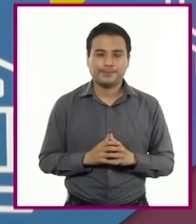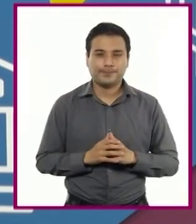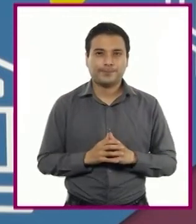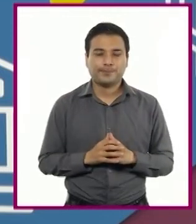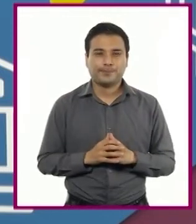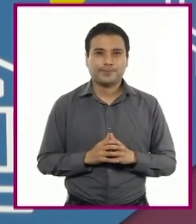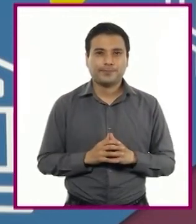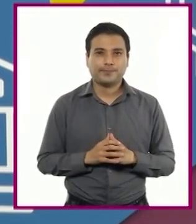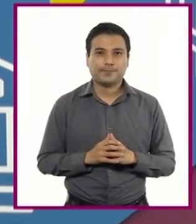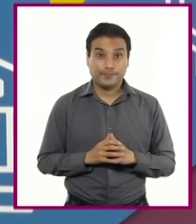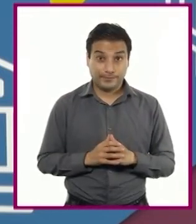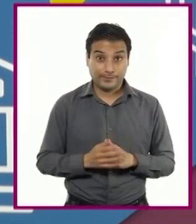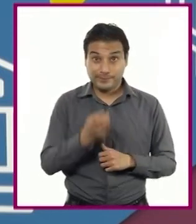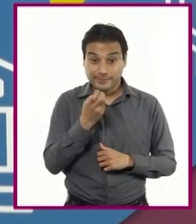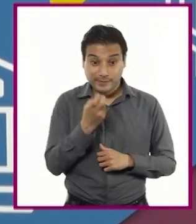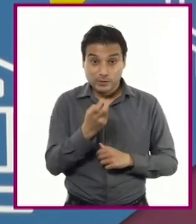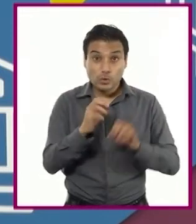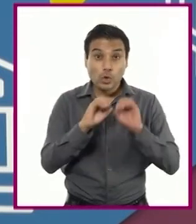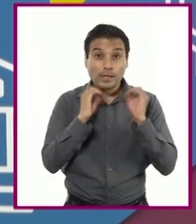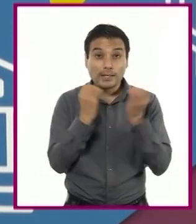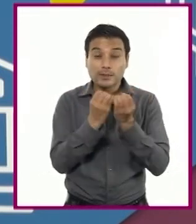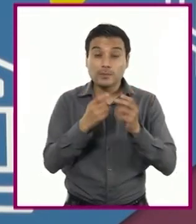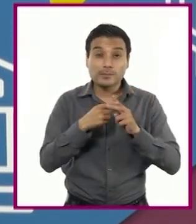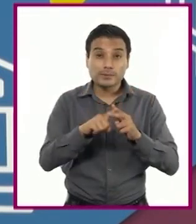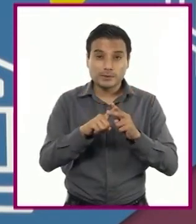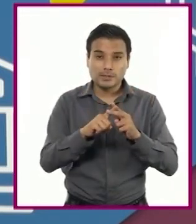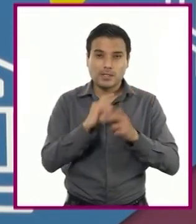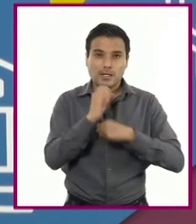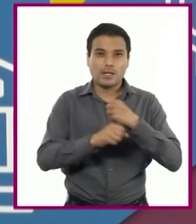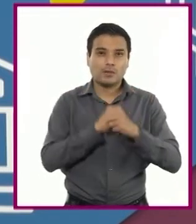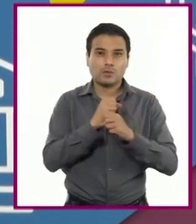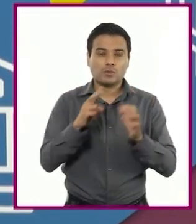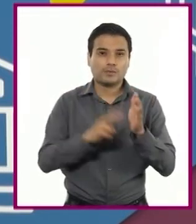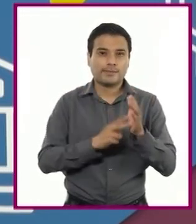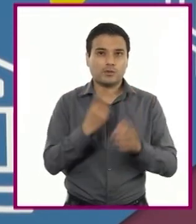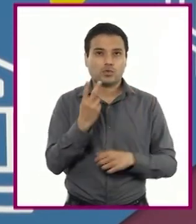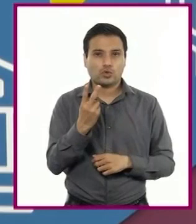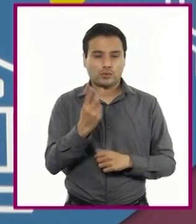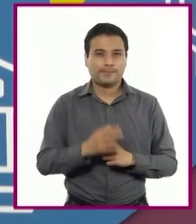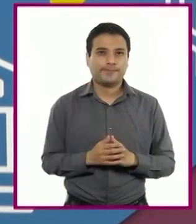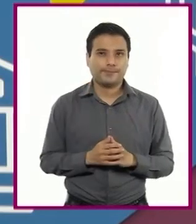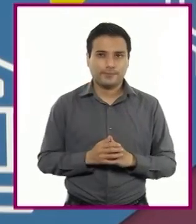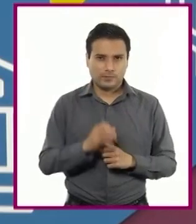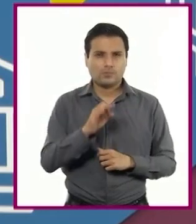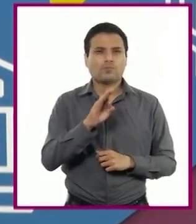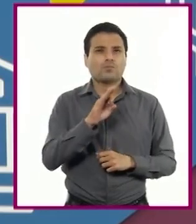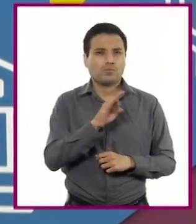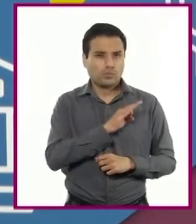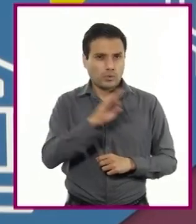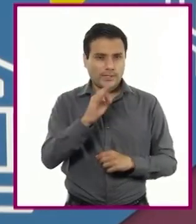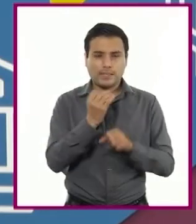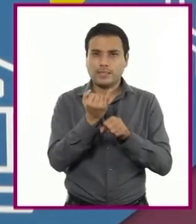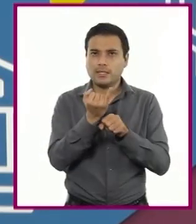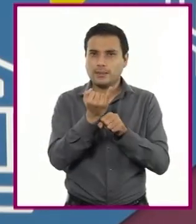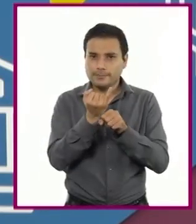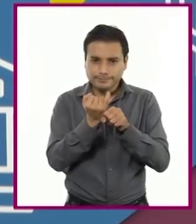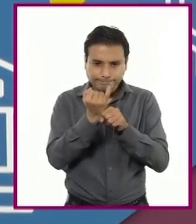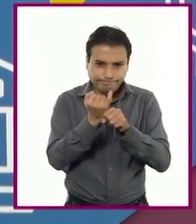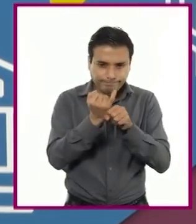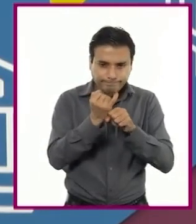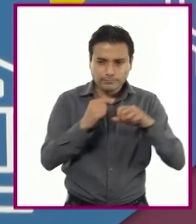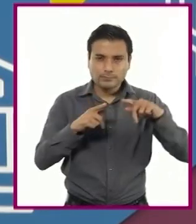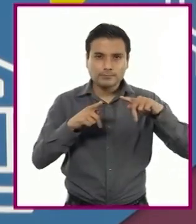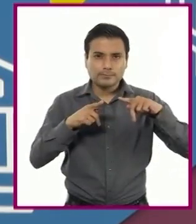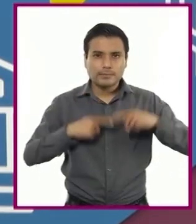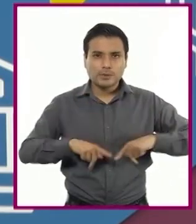Este organismo entró en funciones en el año 2002 y tiene la facultad de investigar a quienes hayan